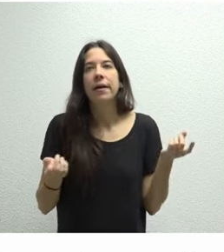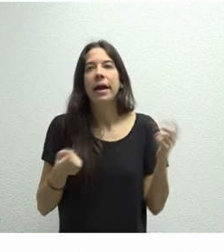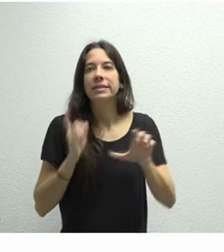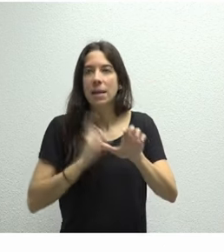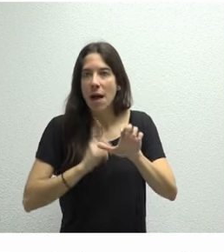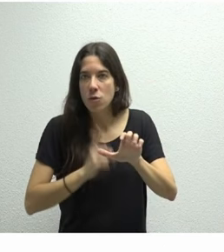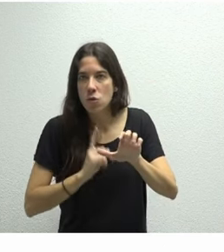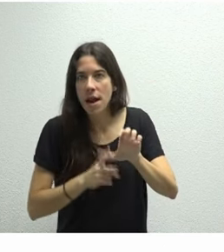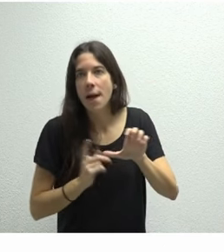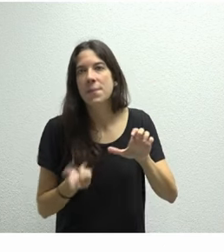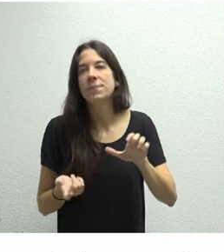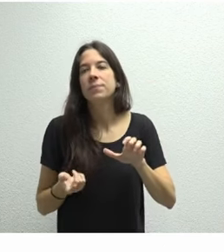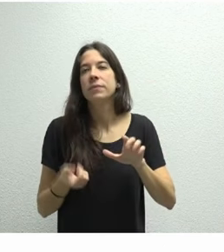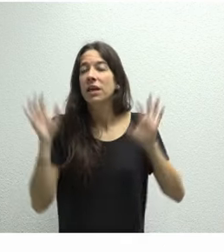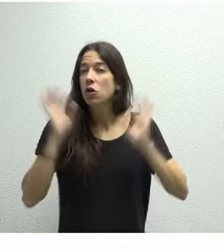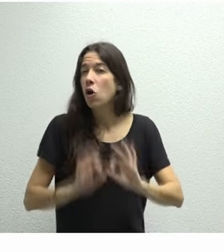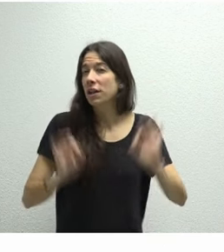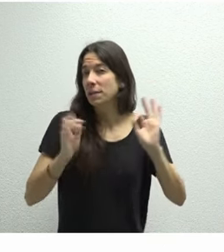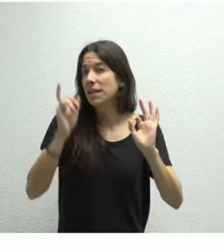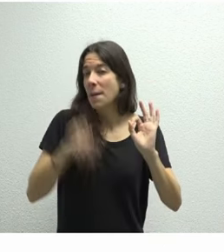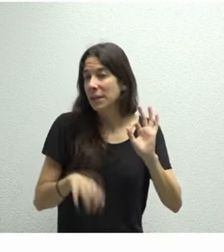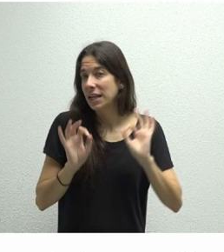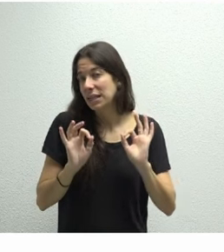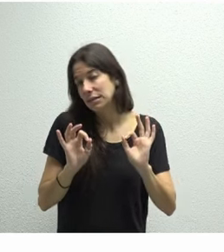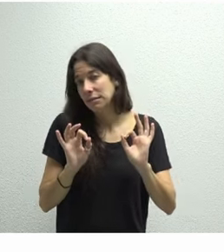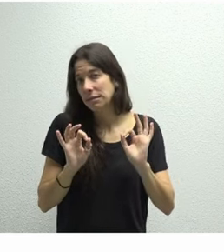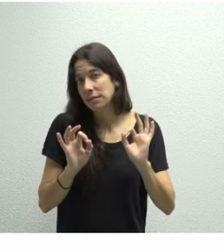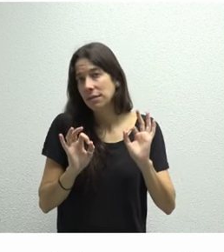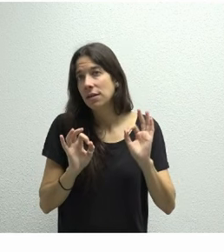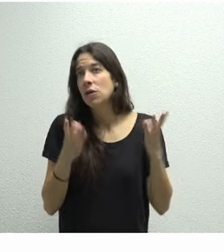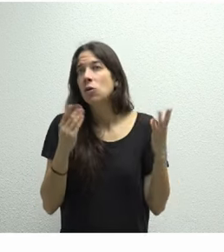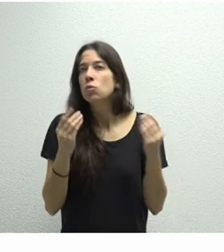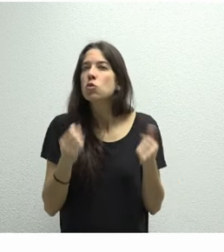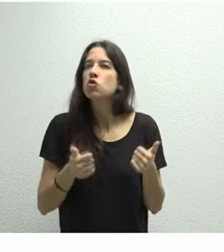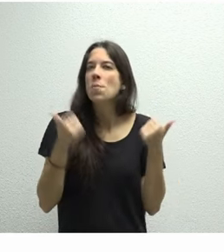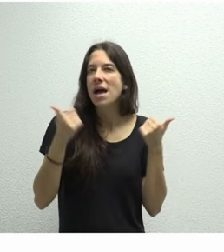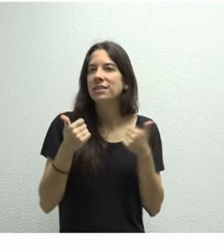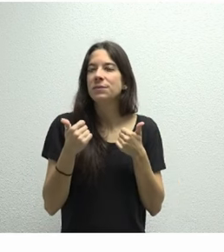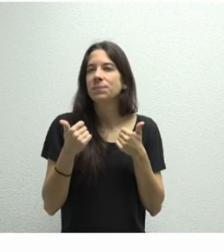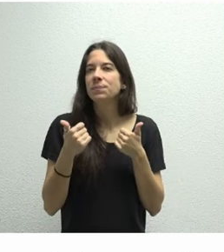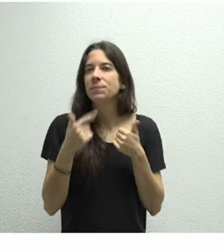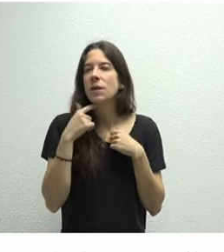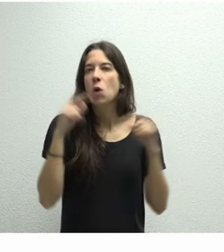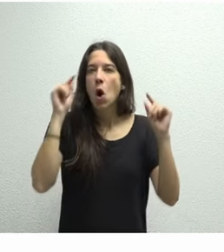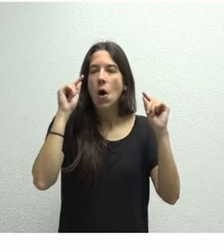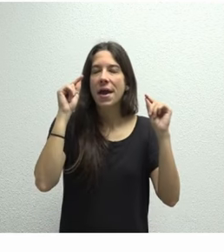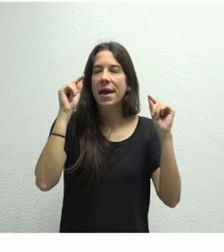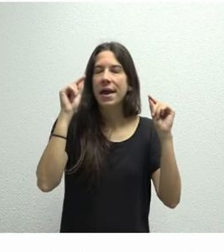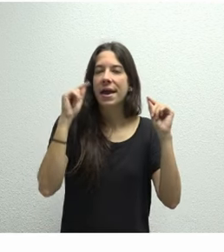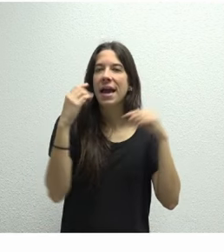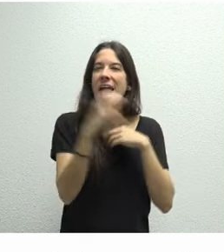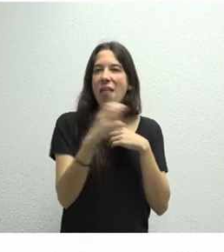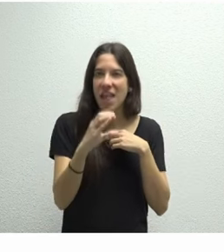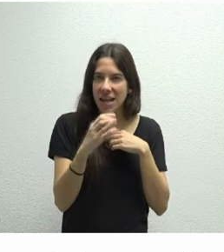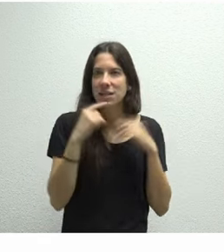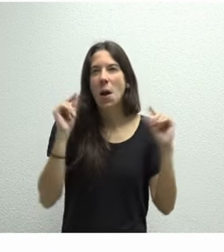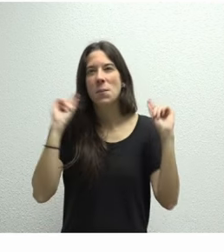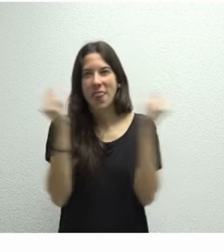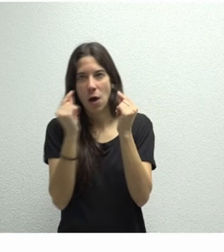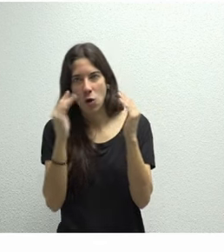extremadura concretamente en este caso mucho más cceres que badjo por ejemplo La Rioja